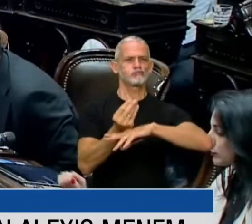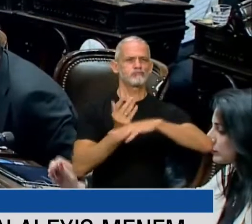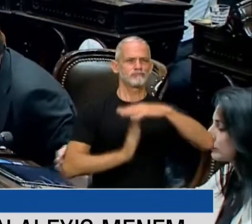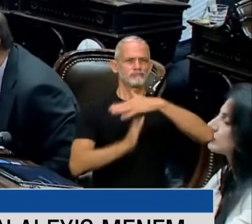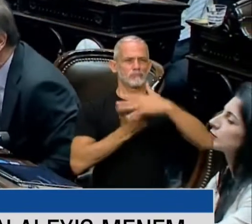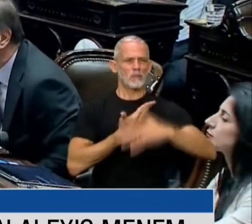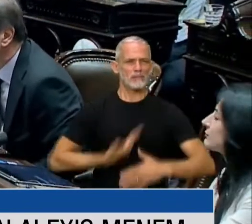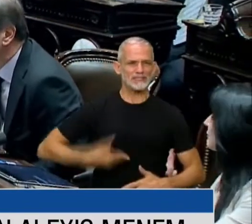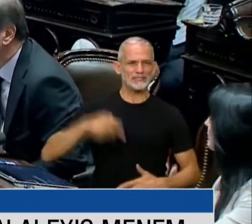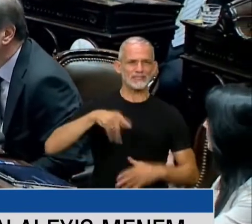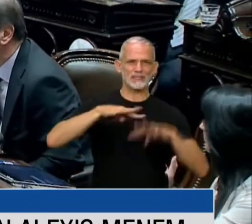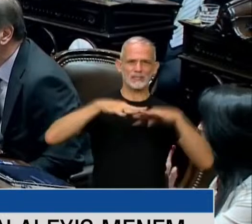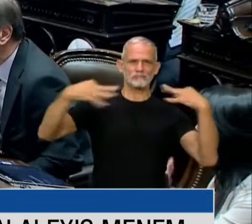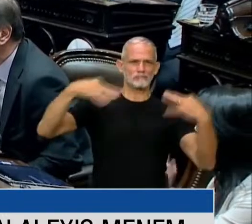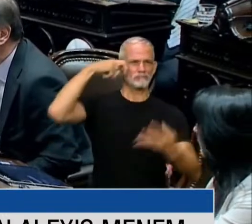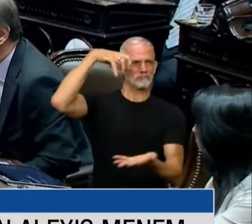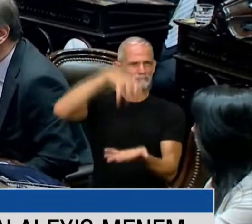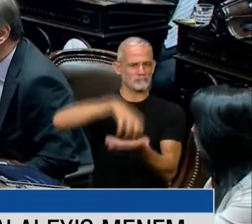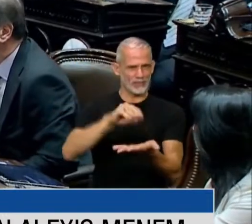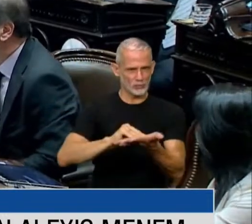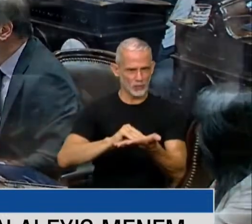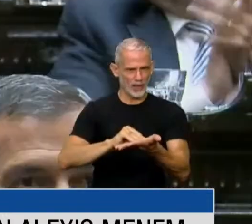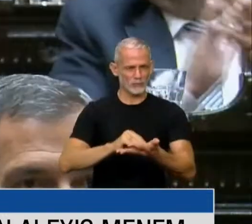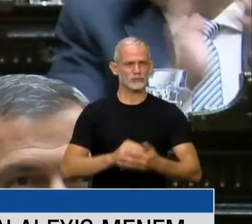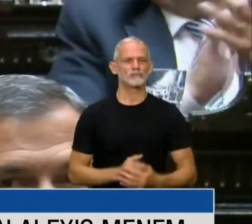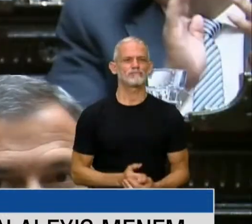honorable Cámara.